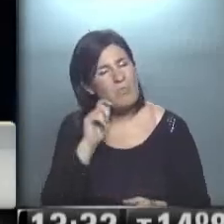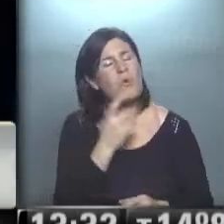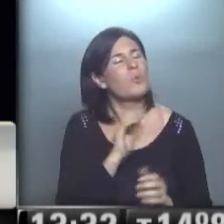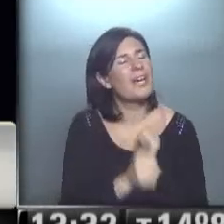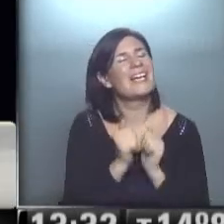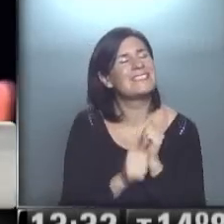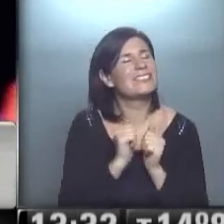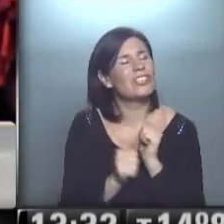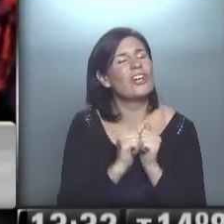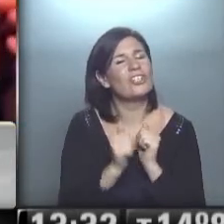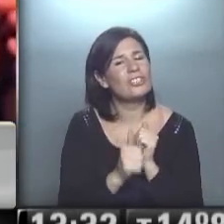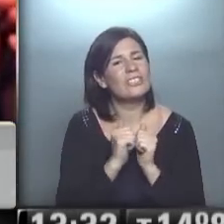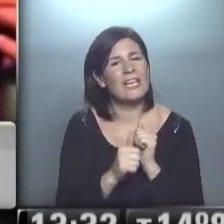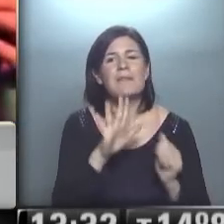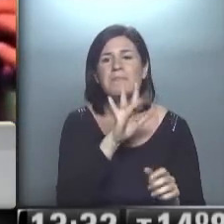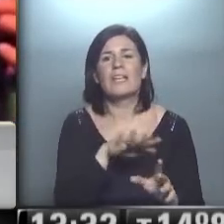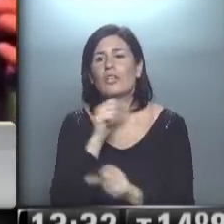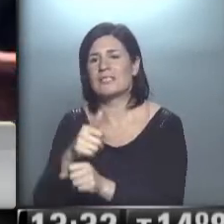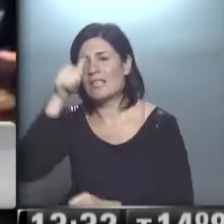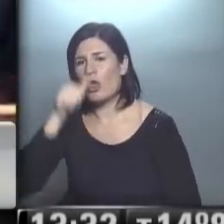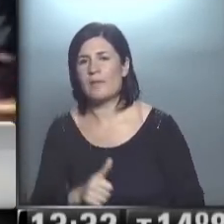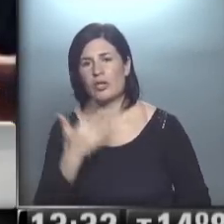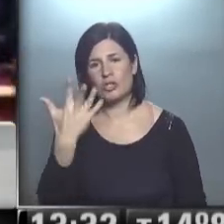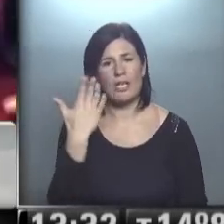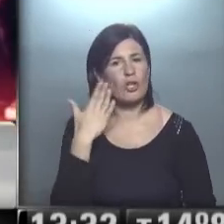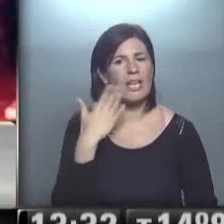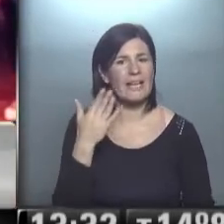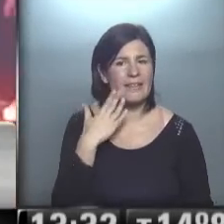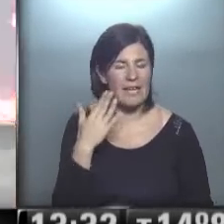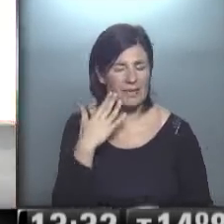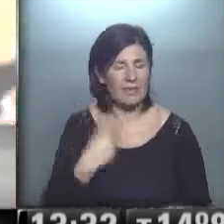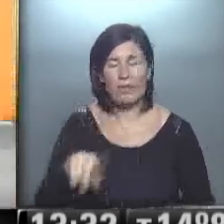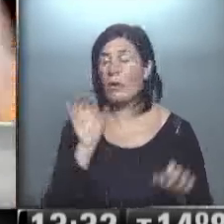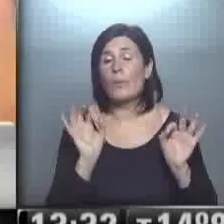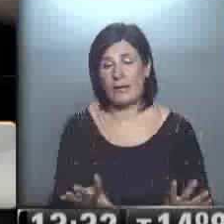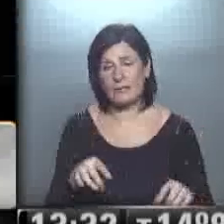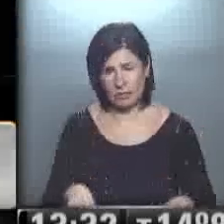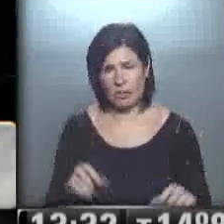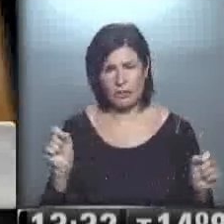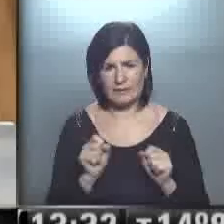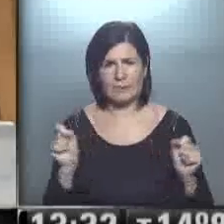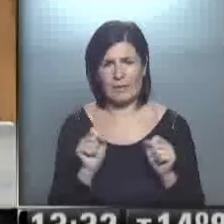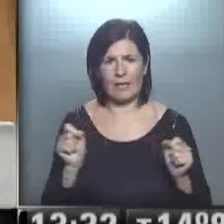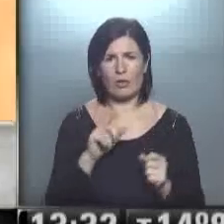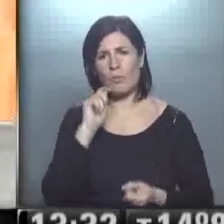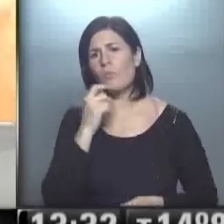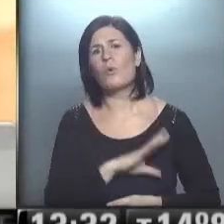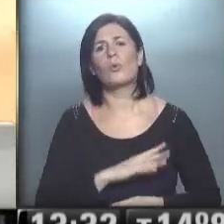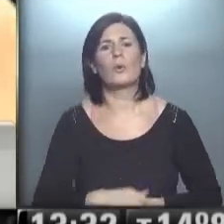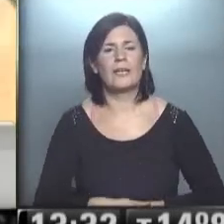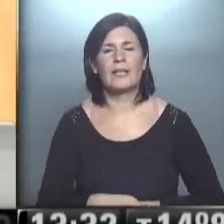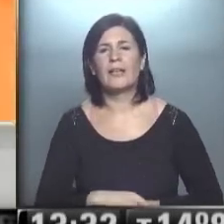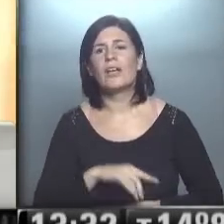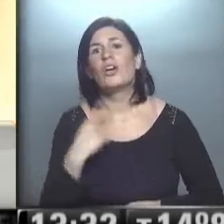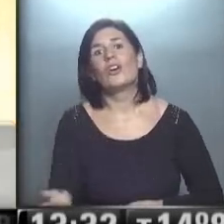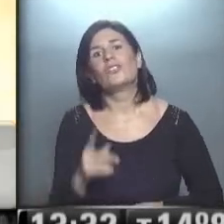tiene representaciones de miércoles a domingo a las 5 de la tarde en vacaciones. Así que una oportunidad para encontrarse con este mundo maravilloso. Acá tenemos